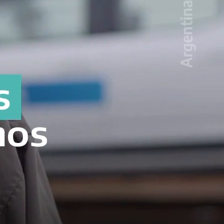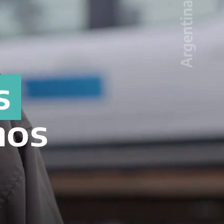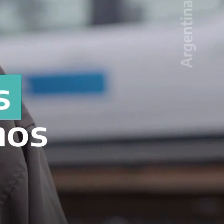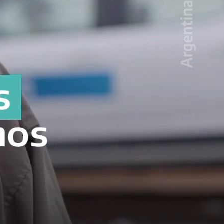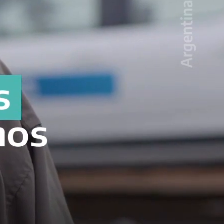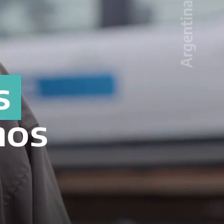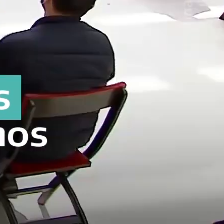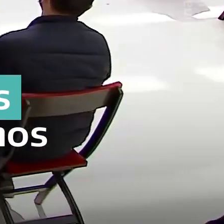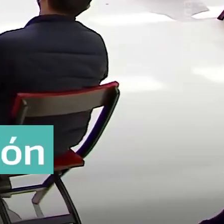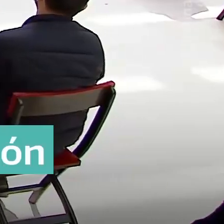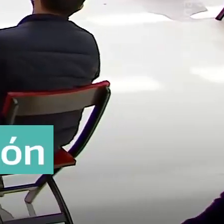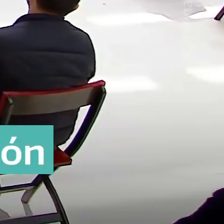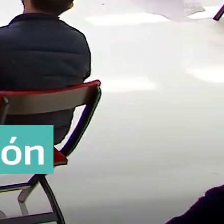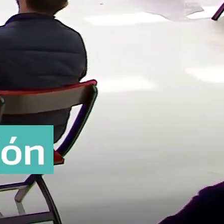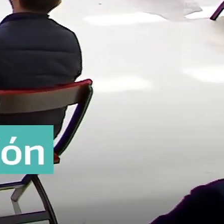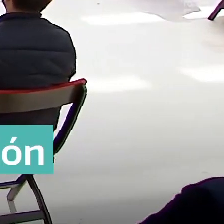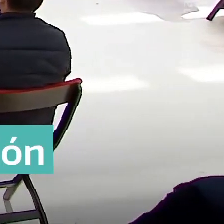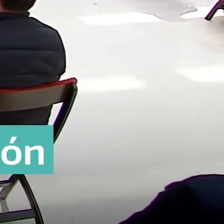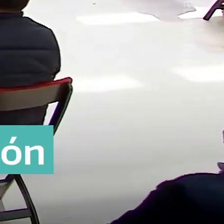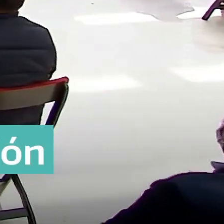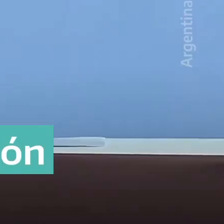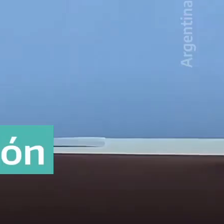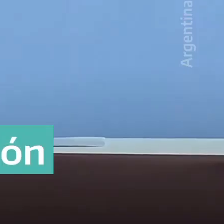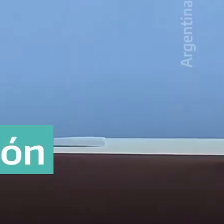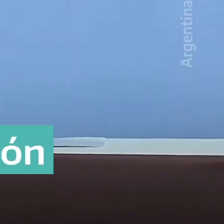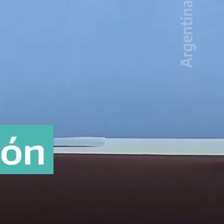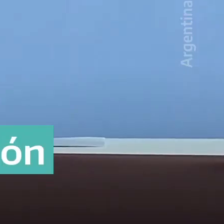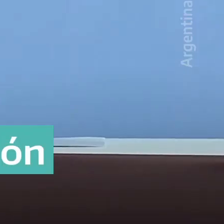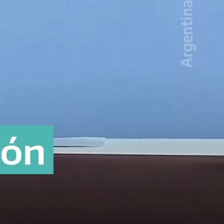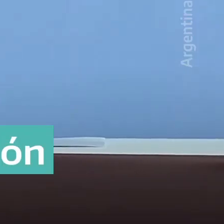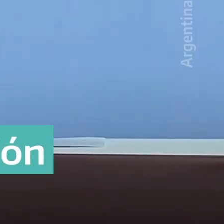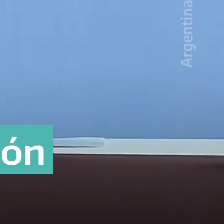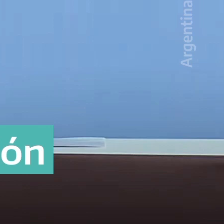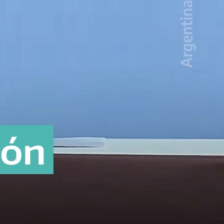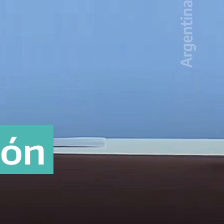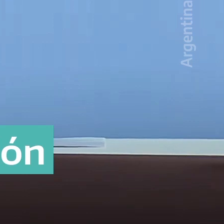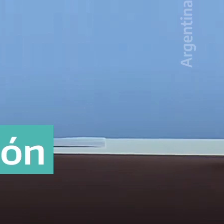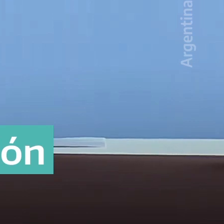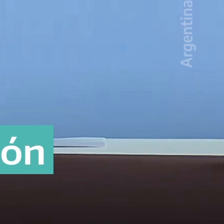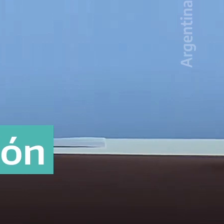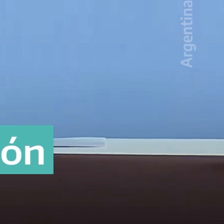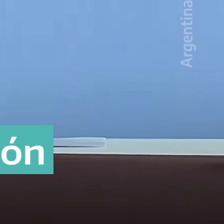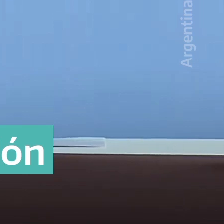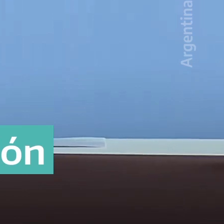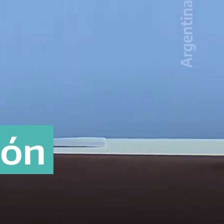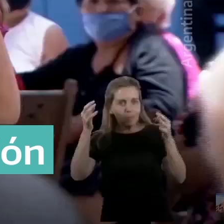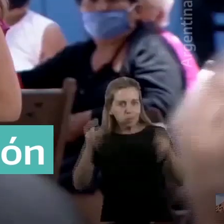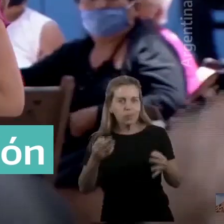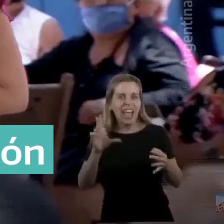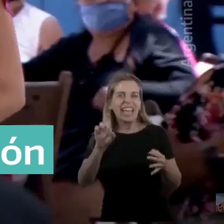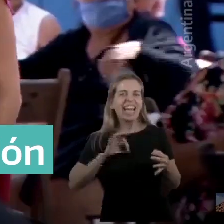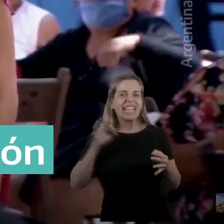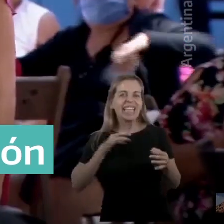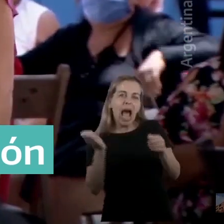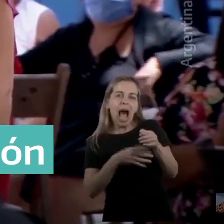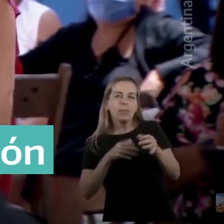al Estado, que hayan perdido su trabajo o hayan sido despedidos, mejor dicho, antes del 30 de junio del 2021, van